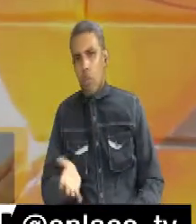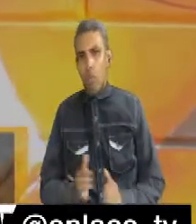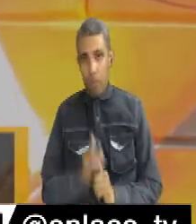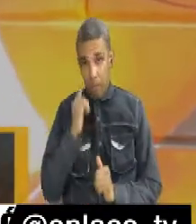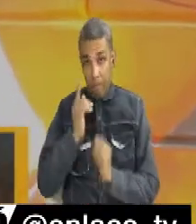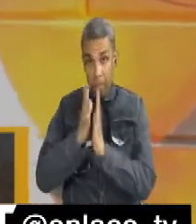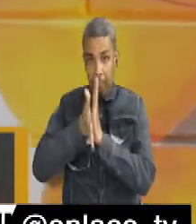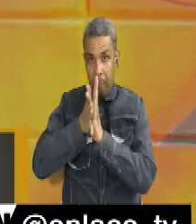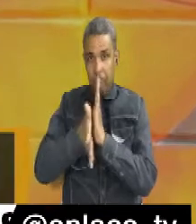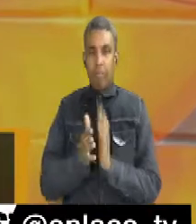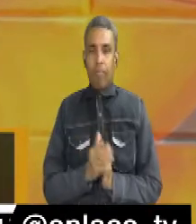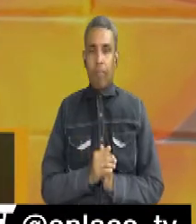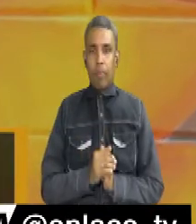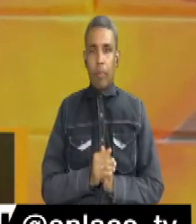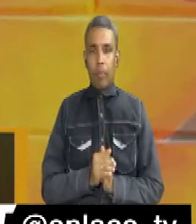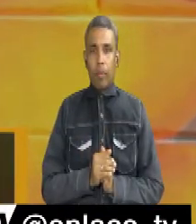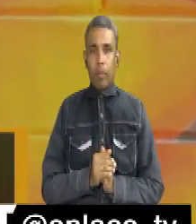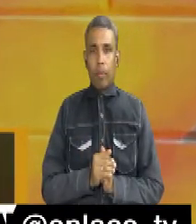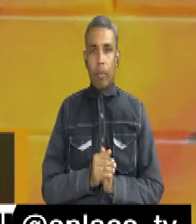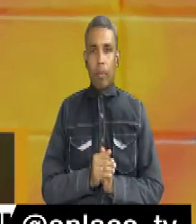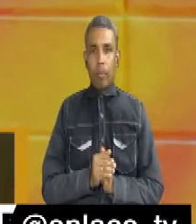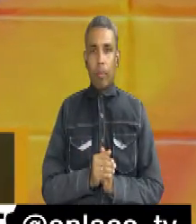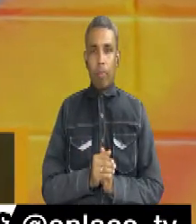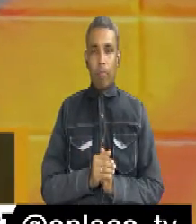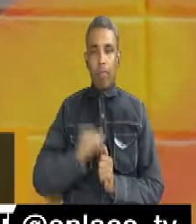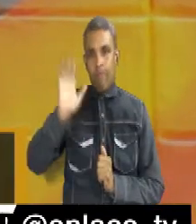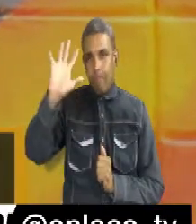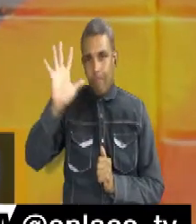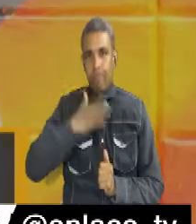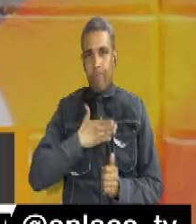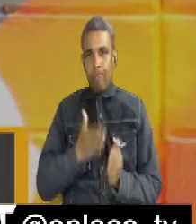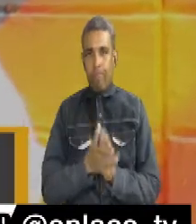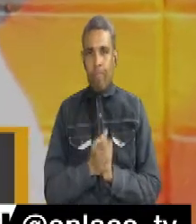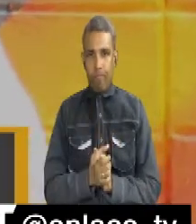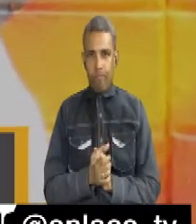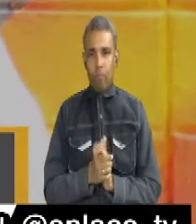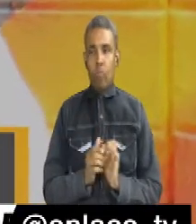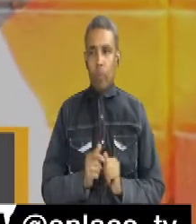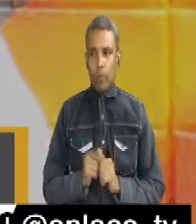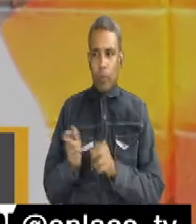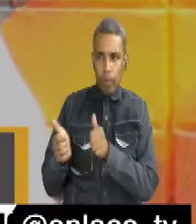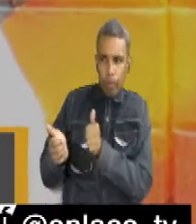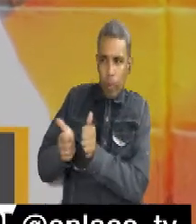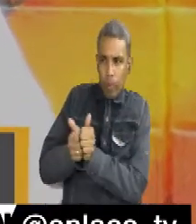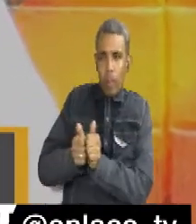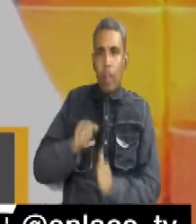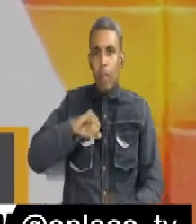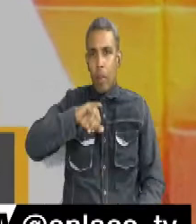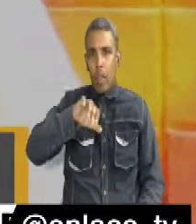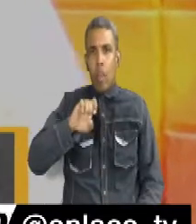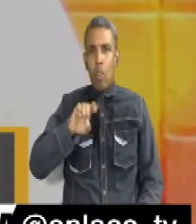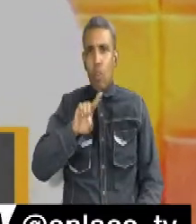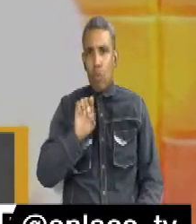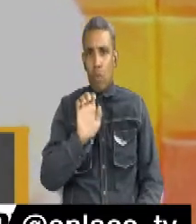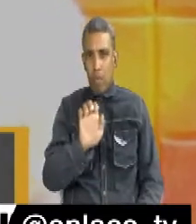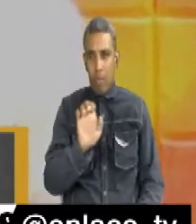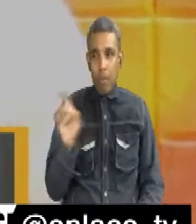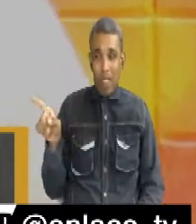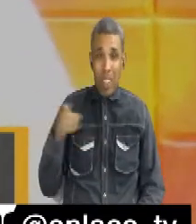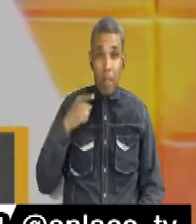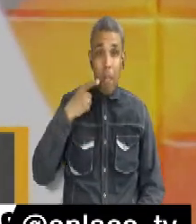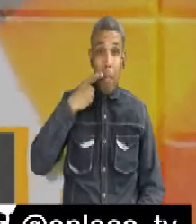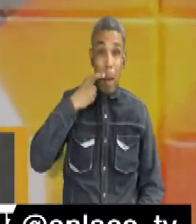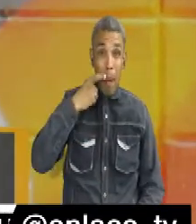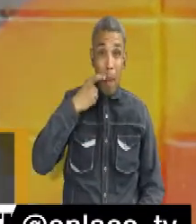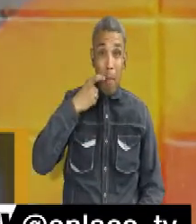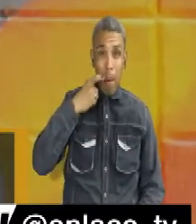Saludos, compañeros en estudios, amables de la audiencia de Enlace Noticias. Nos encontramos con José Antonio Rodríguez, padre de un soldado que resultó quemado